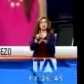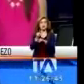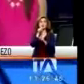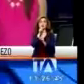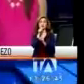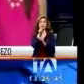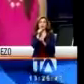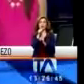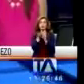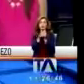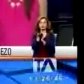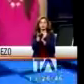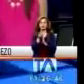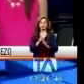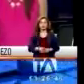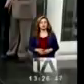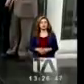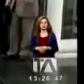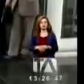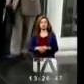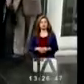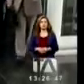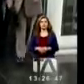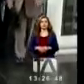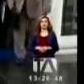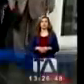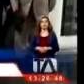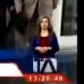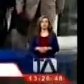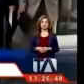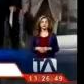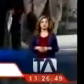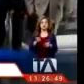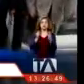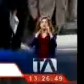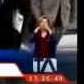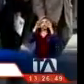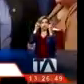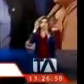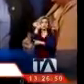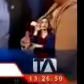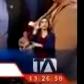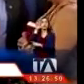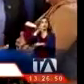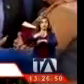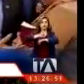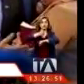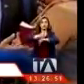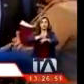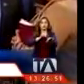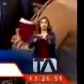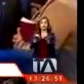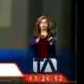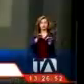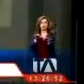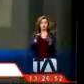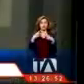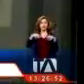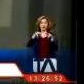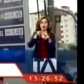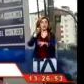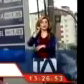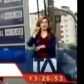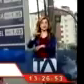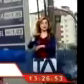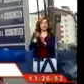método de compensación. Aquí el detalle. Ya los transportistas lo comprendieron este lunes cuando las autoridades les explicaron que no subiría el precio